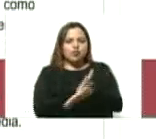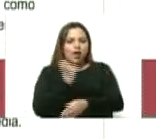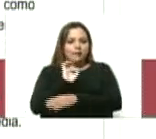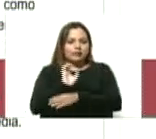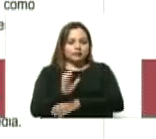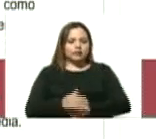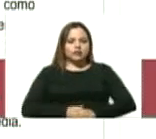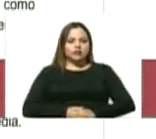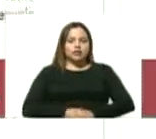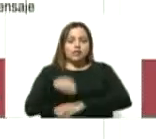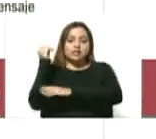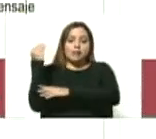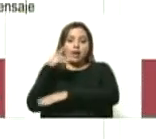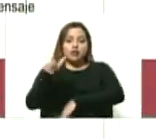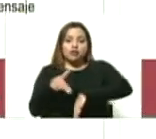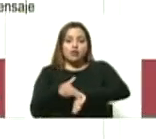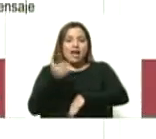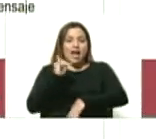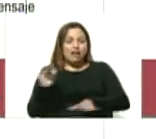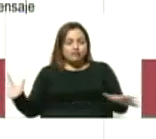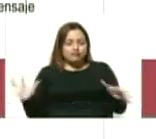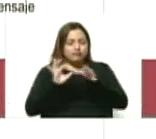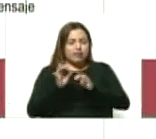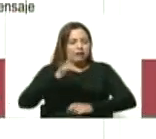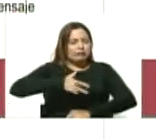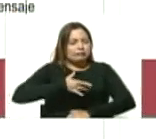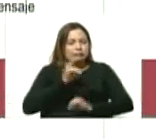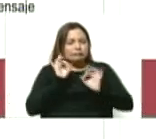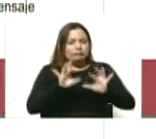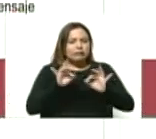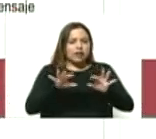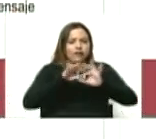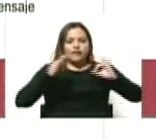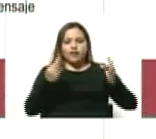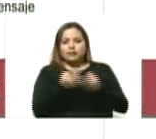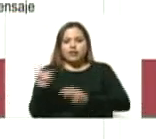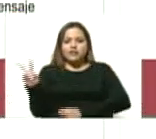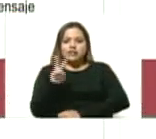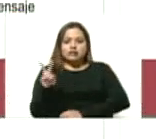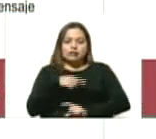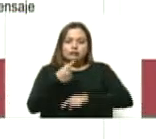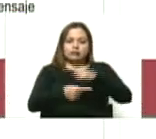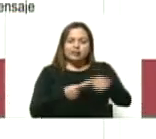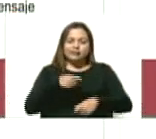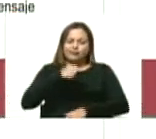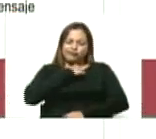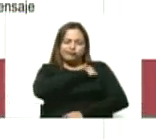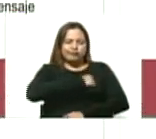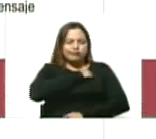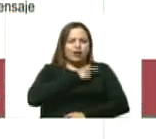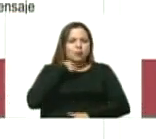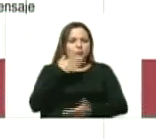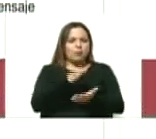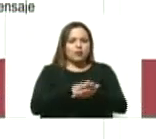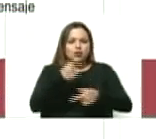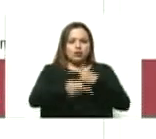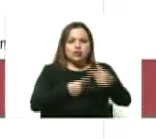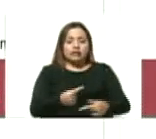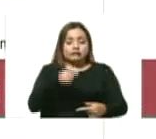presentada. La Asamblea Nacional se une al dolor que embarga a las familias venezolanas afectadas por tan lamentables pérdidas como consecuencias de